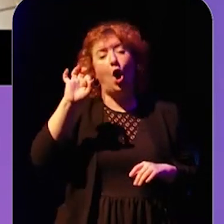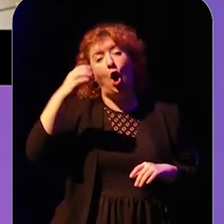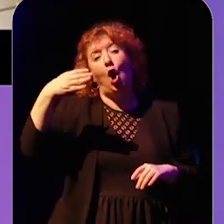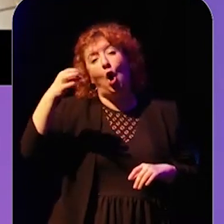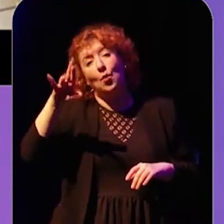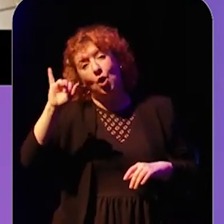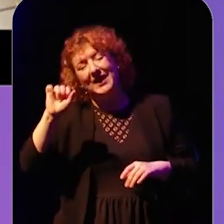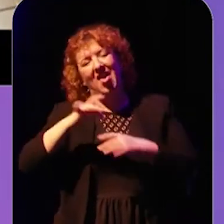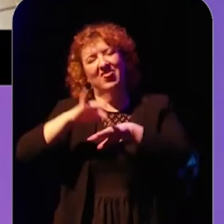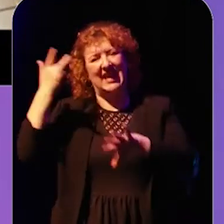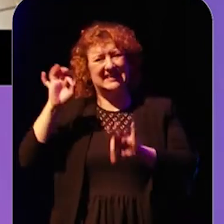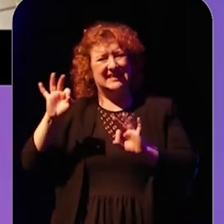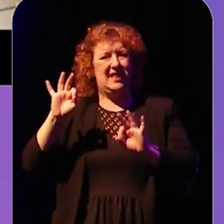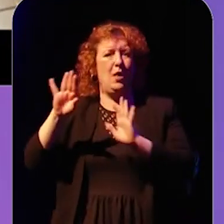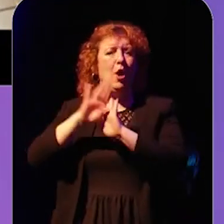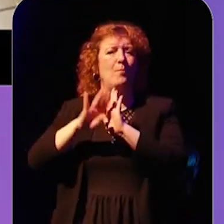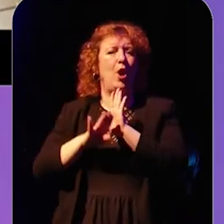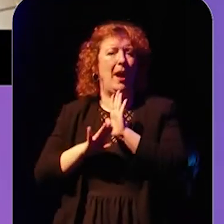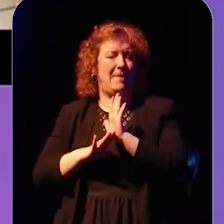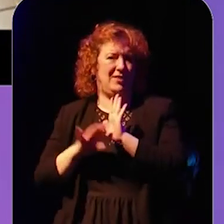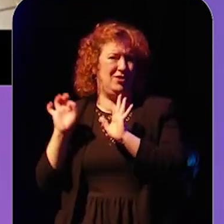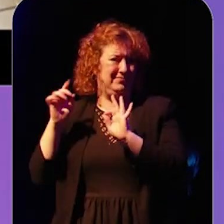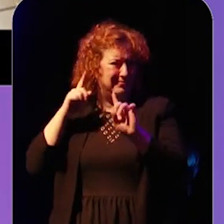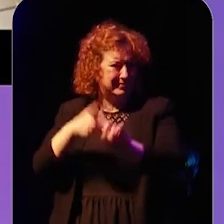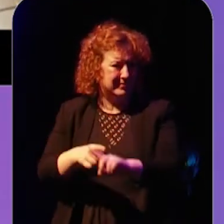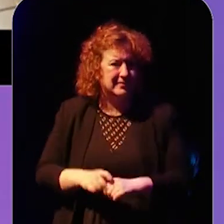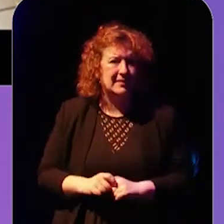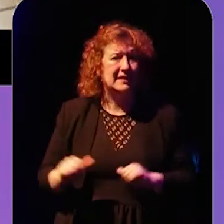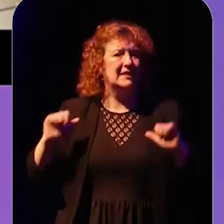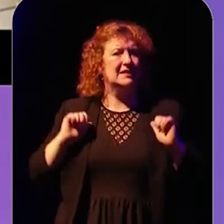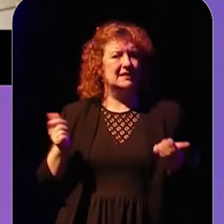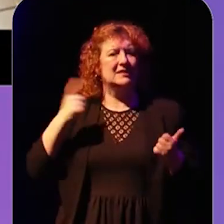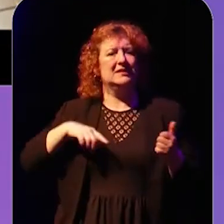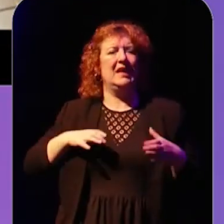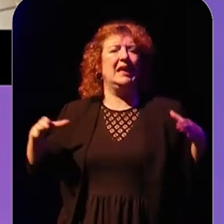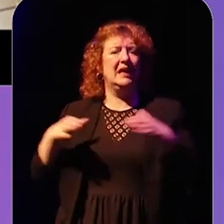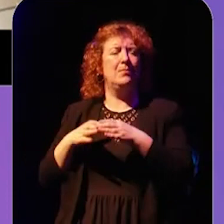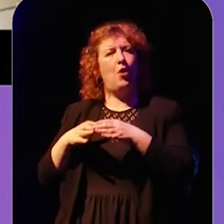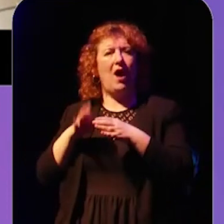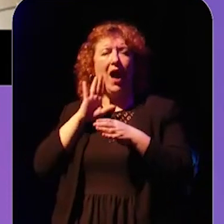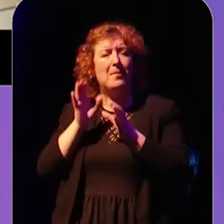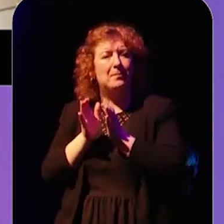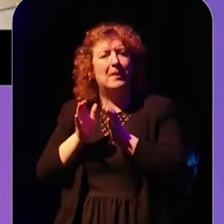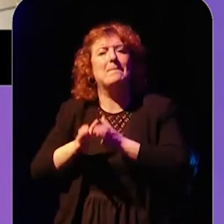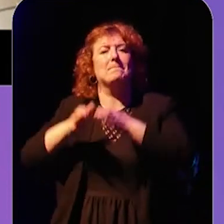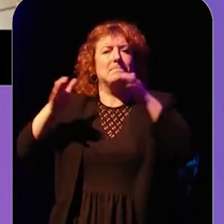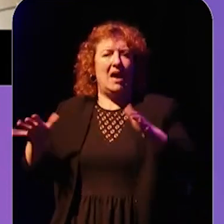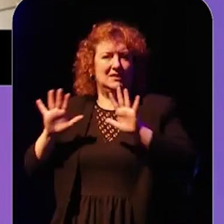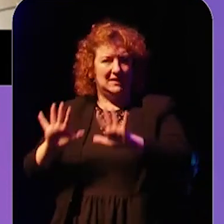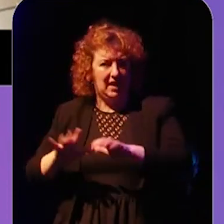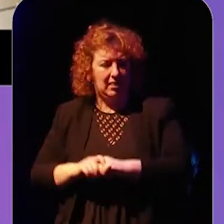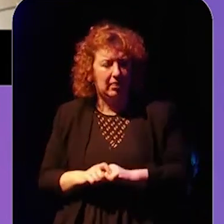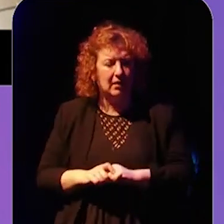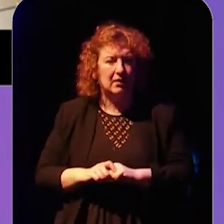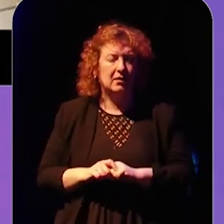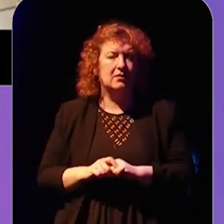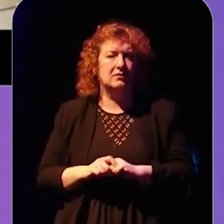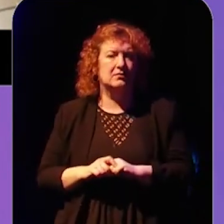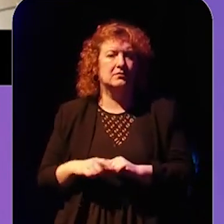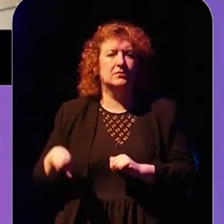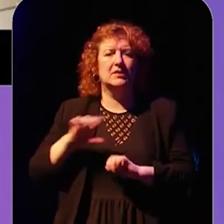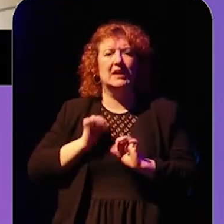más concretamente a la programación. Ahí pasamos ya a ser un equipo de 10 personas. Se crean nuestros